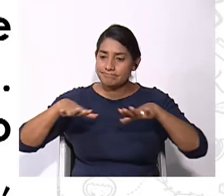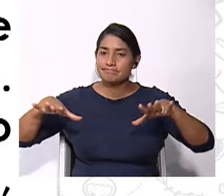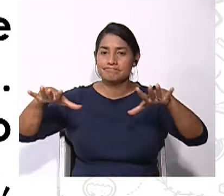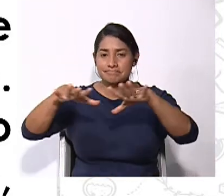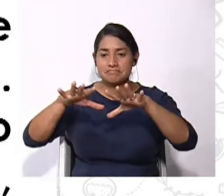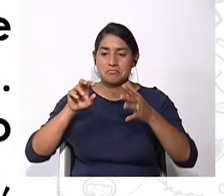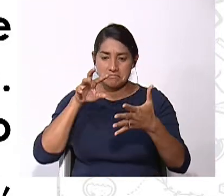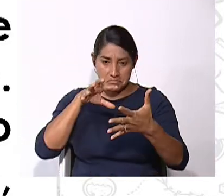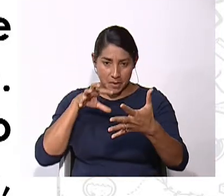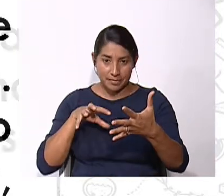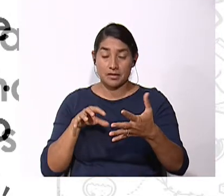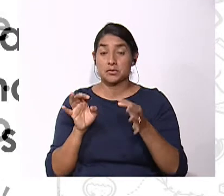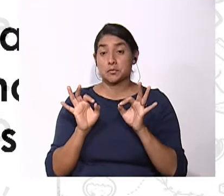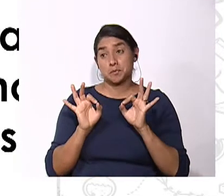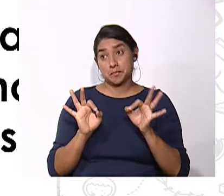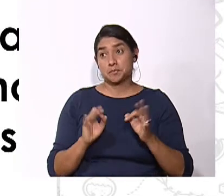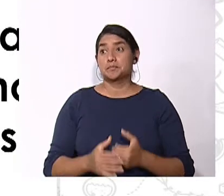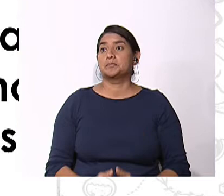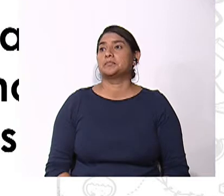bien.